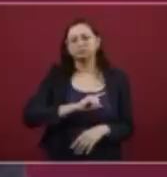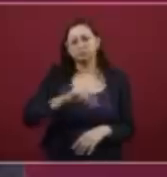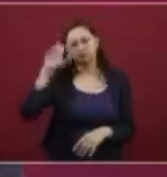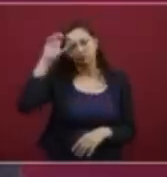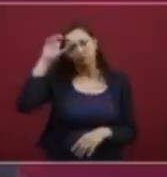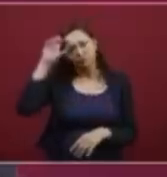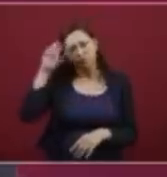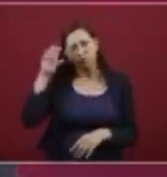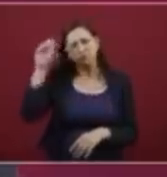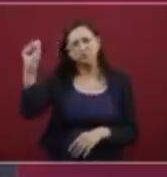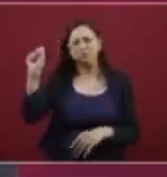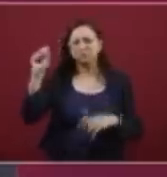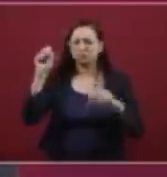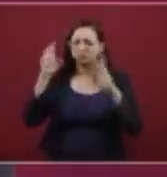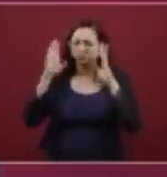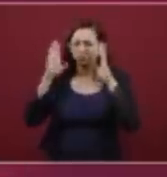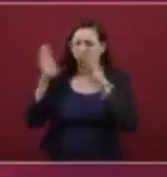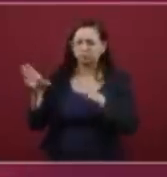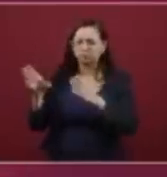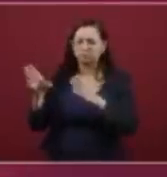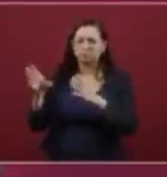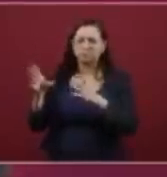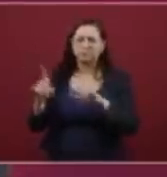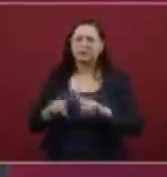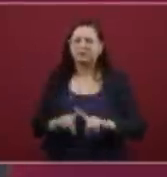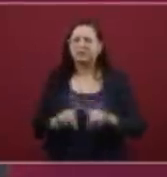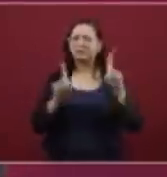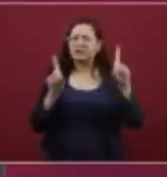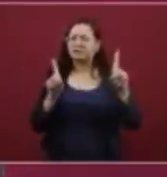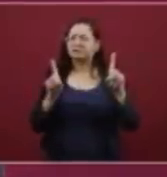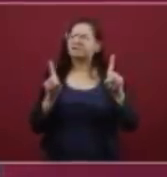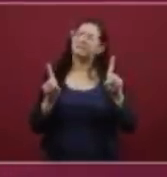concepción, si no distinta,